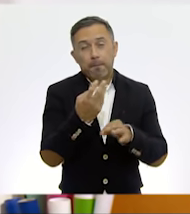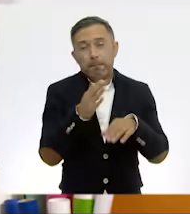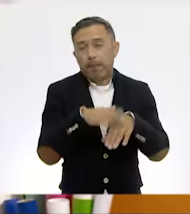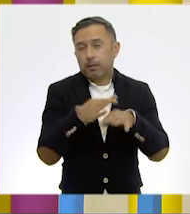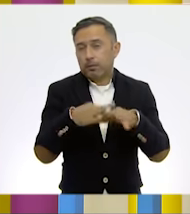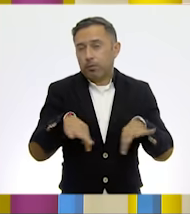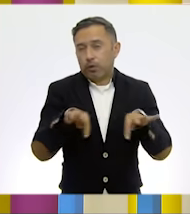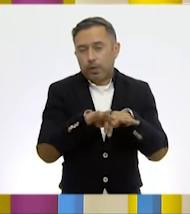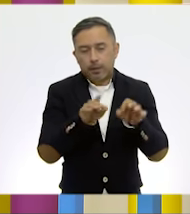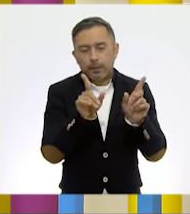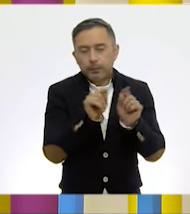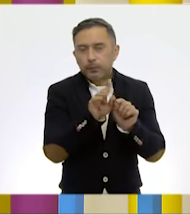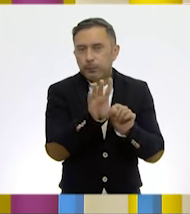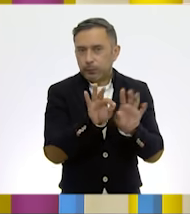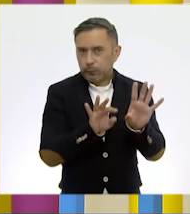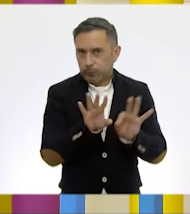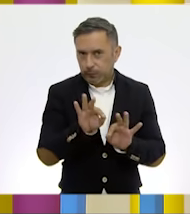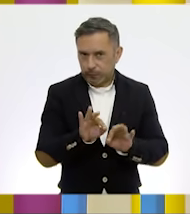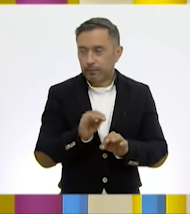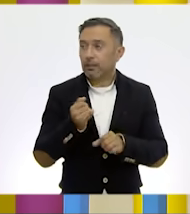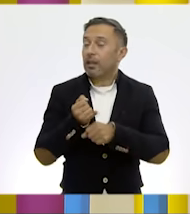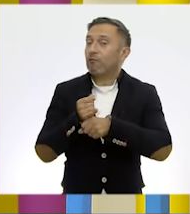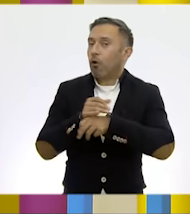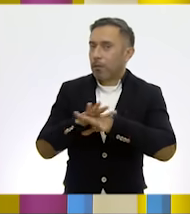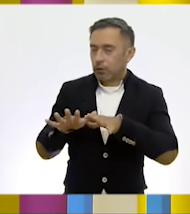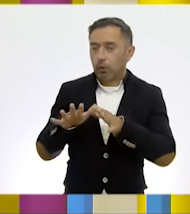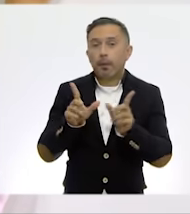Entonces, información breve e importante.